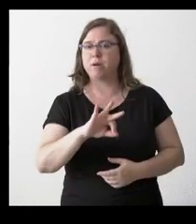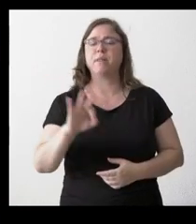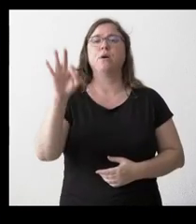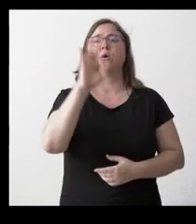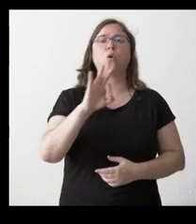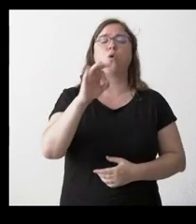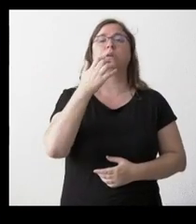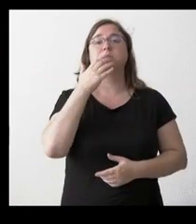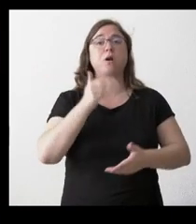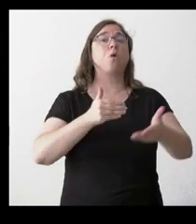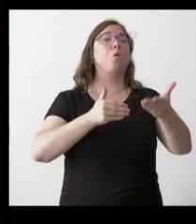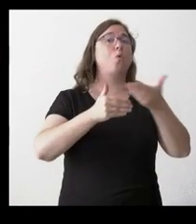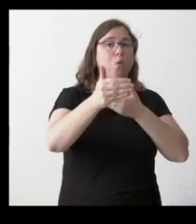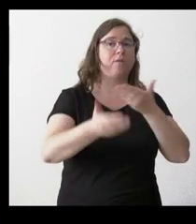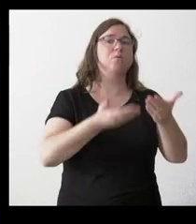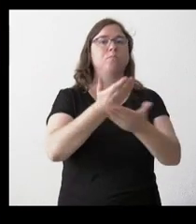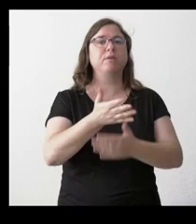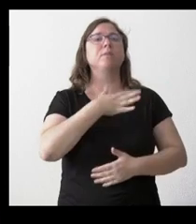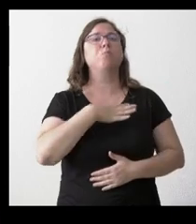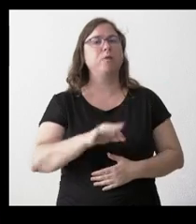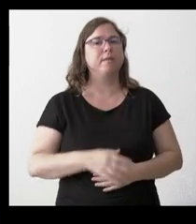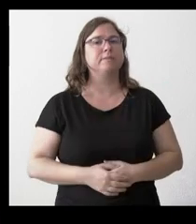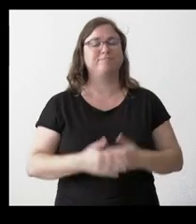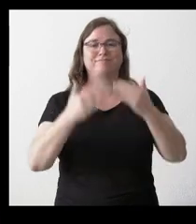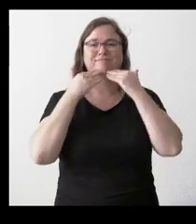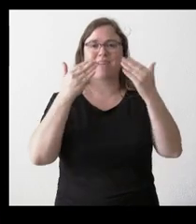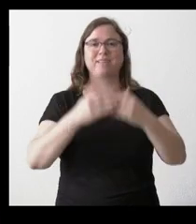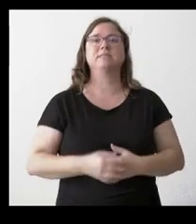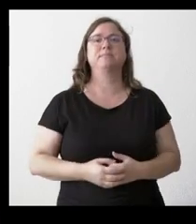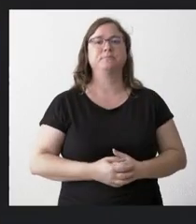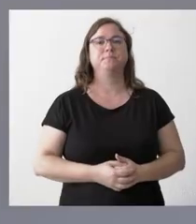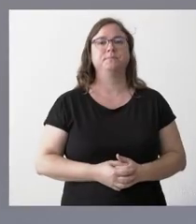y cuándo se van a poder solicitar estas ayudas. Gracias.